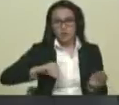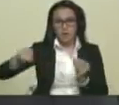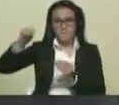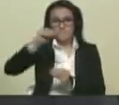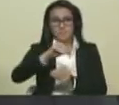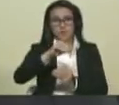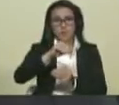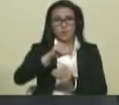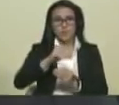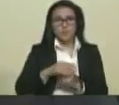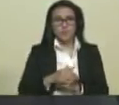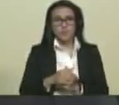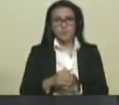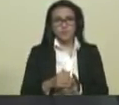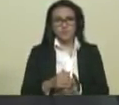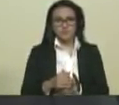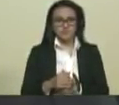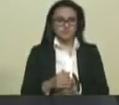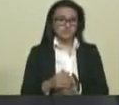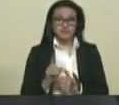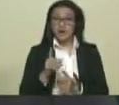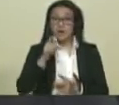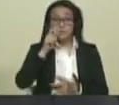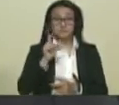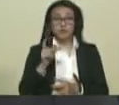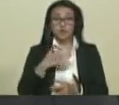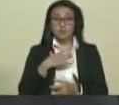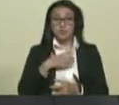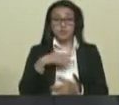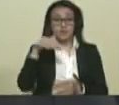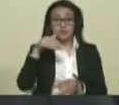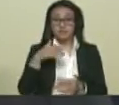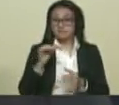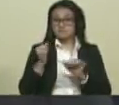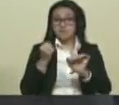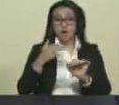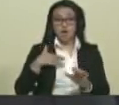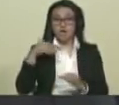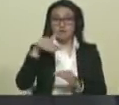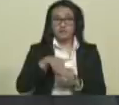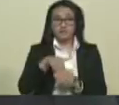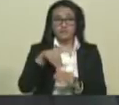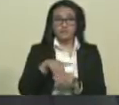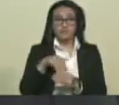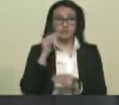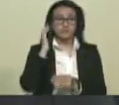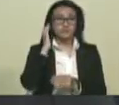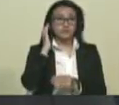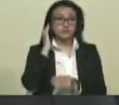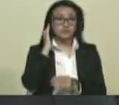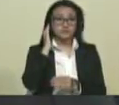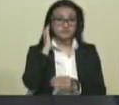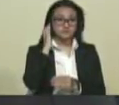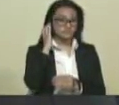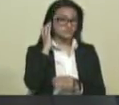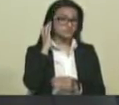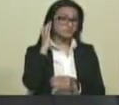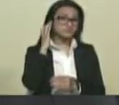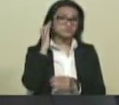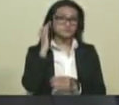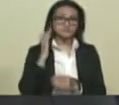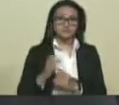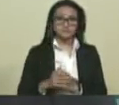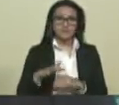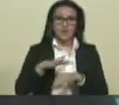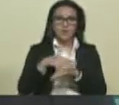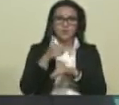de que se le estaría impidiendo de alguna manera a los votantes poder dar el sufragio, y esto tenía que ver con